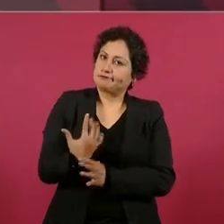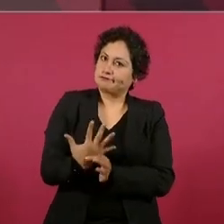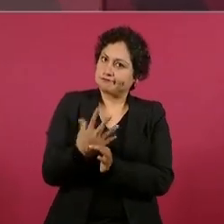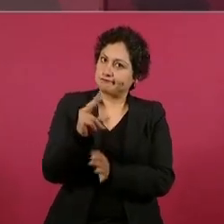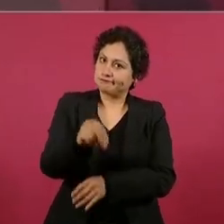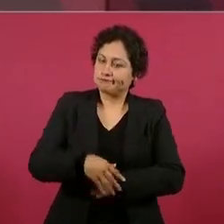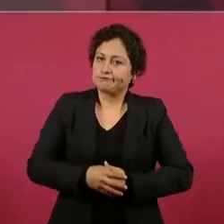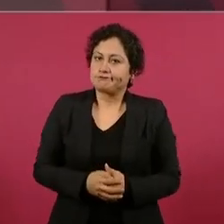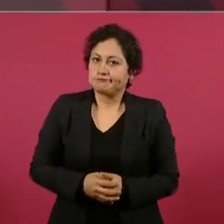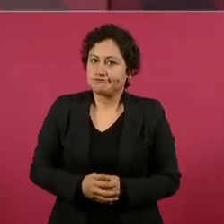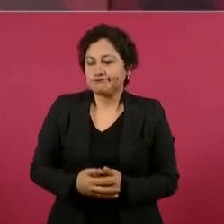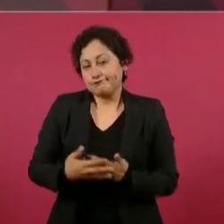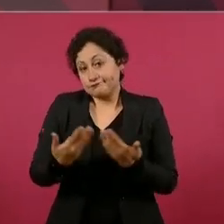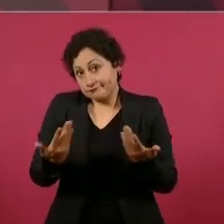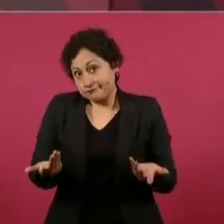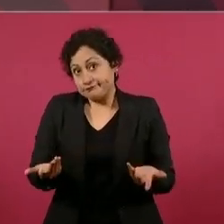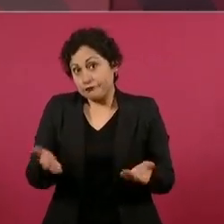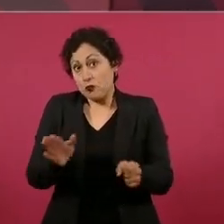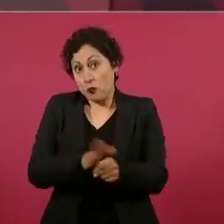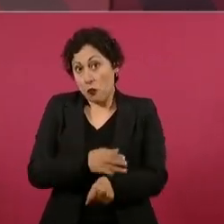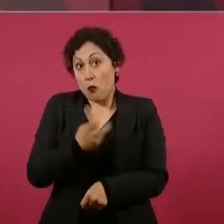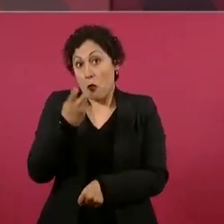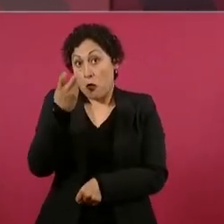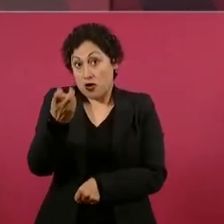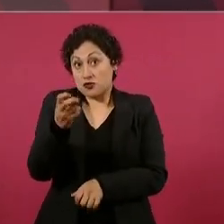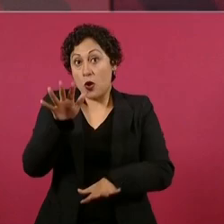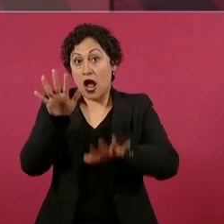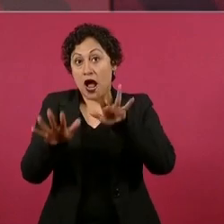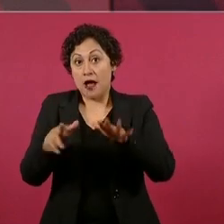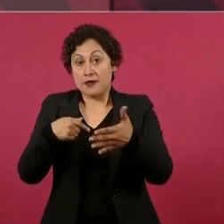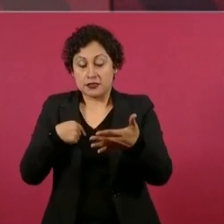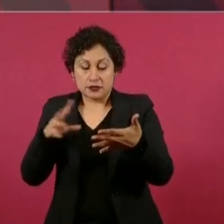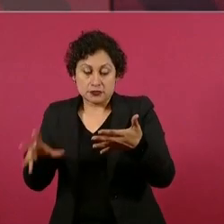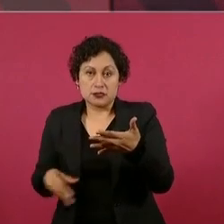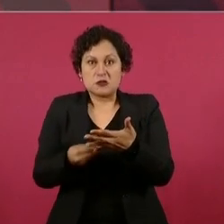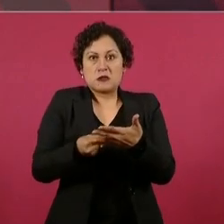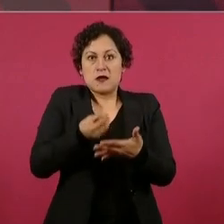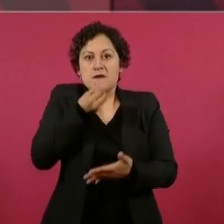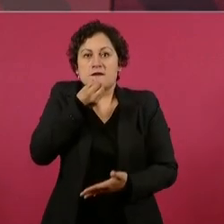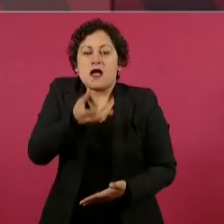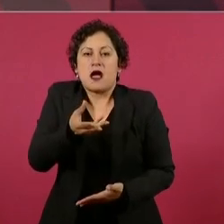Entonces hay que tener cuidado.